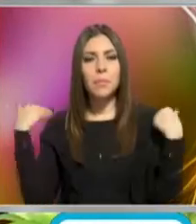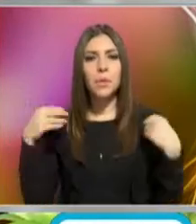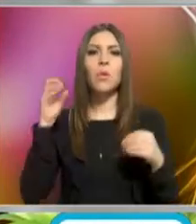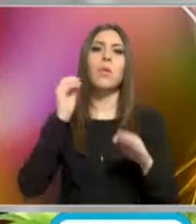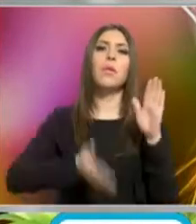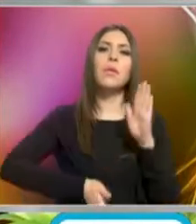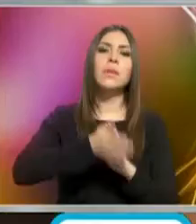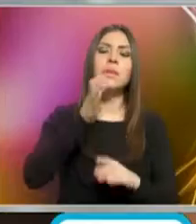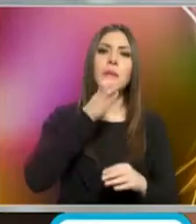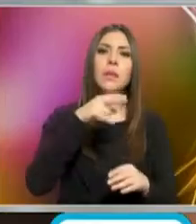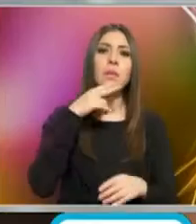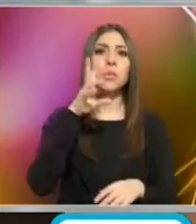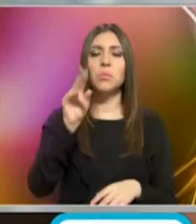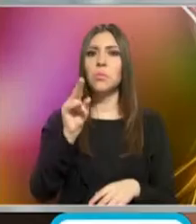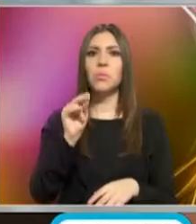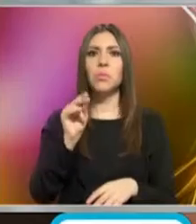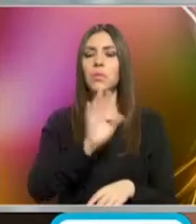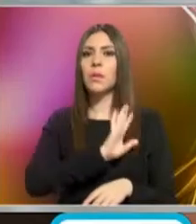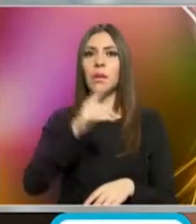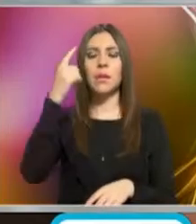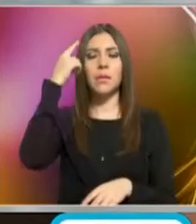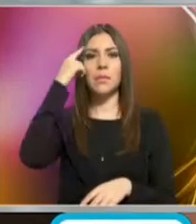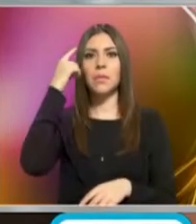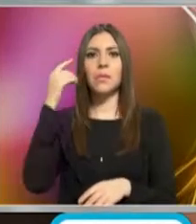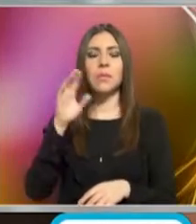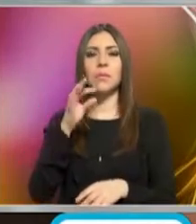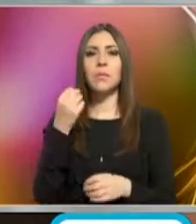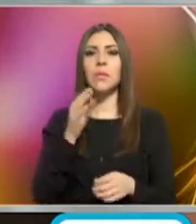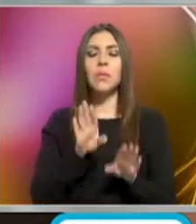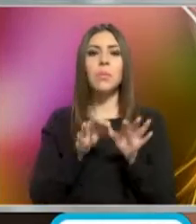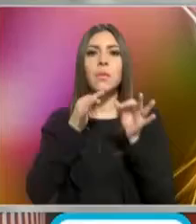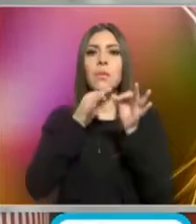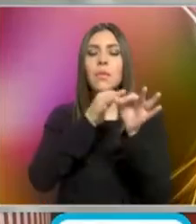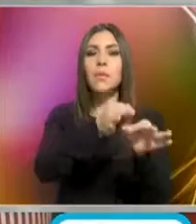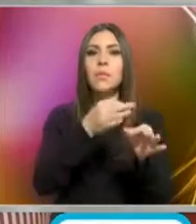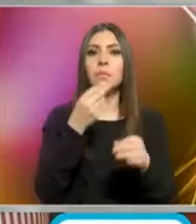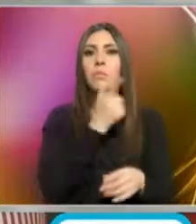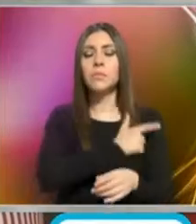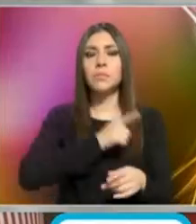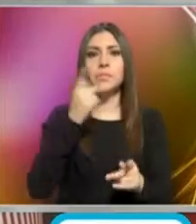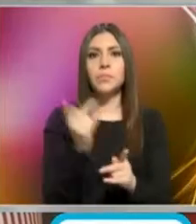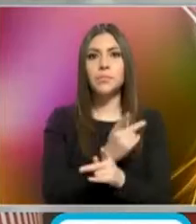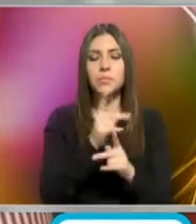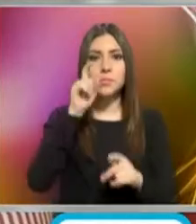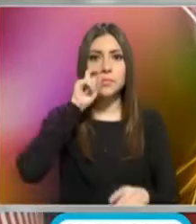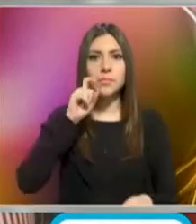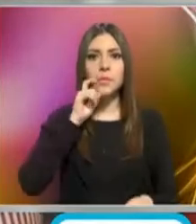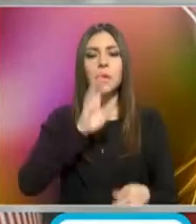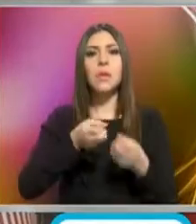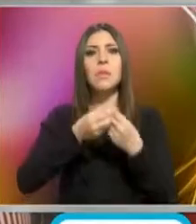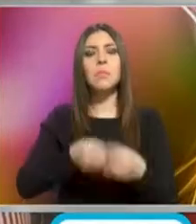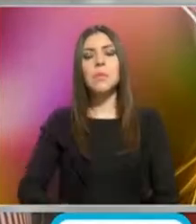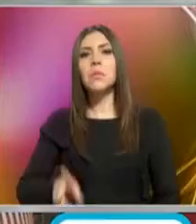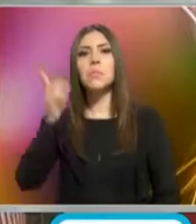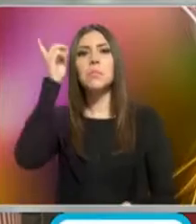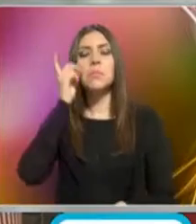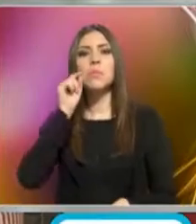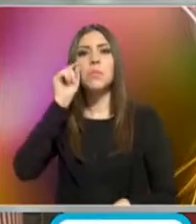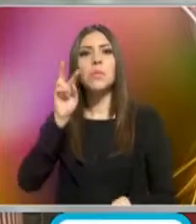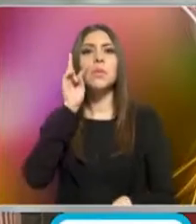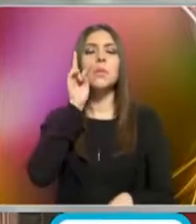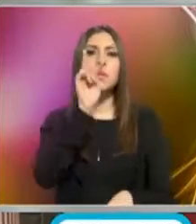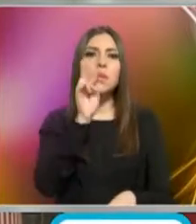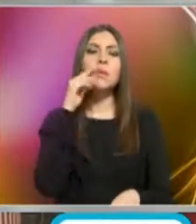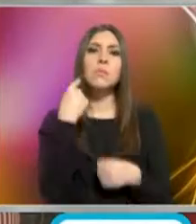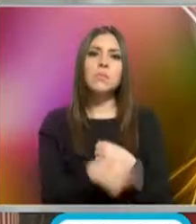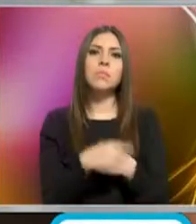y prefiere estar pierde horas incluso de trabajo y de sueño. La gente empieza incluso a deteriorar su calidad de vida por estar